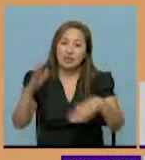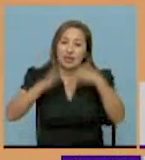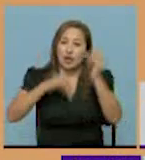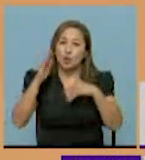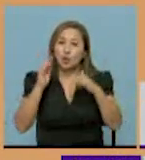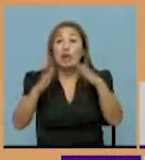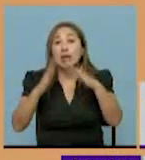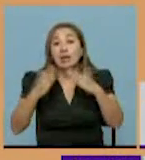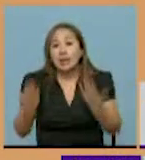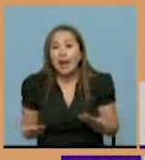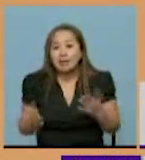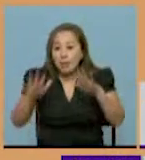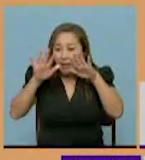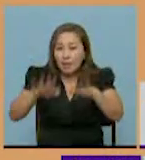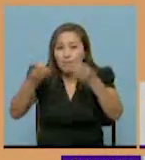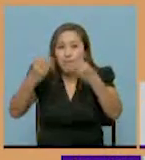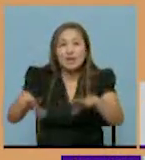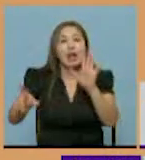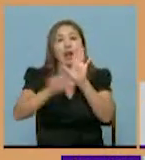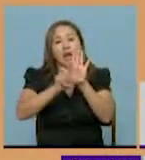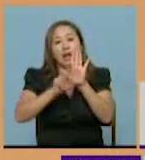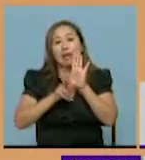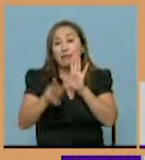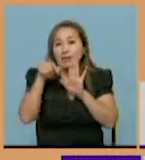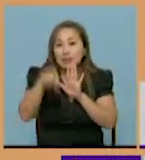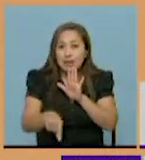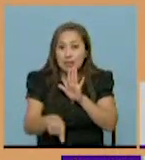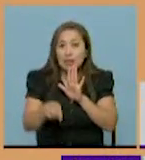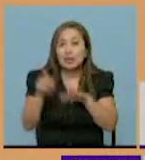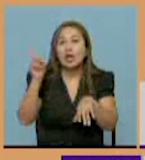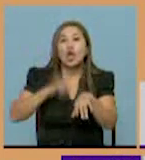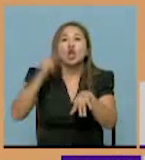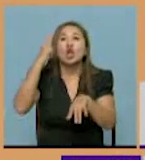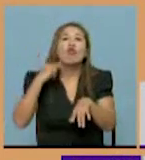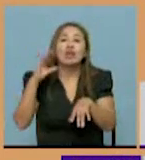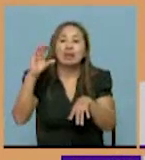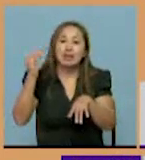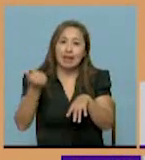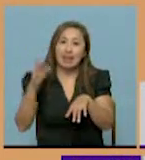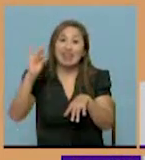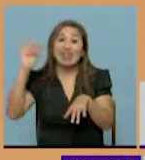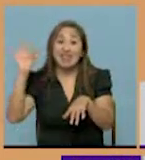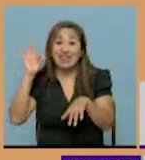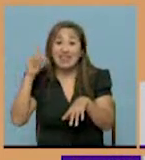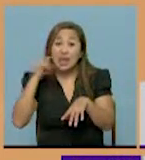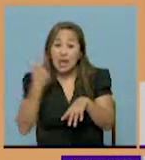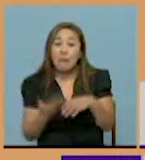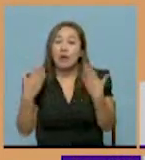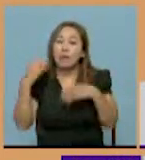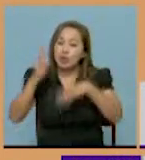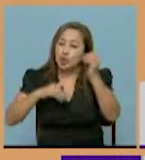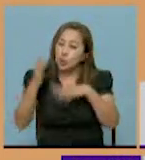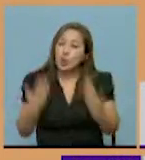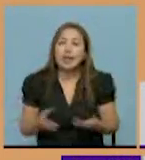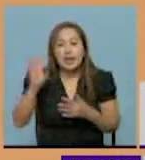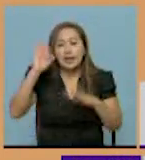consolidar el arraigo en el lote, porque la ley establece que tienen 90 días para el arraigo. Y bueno, por la situación económica